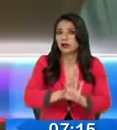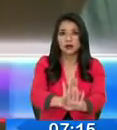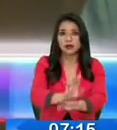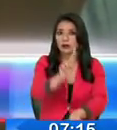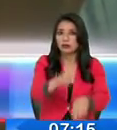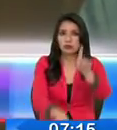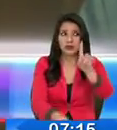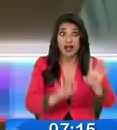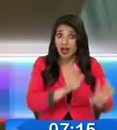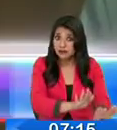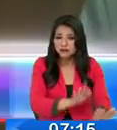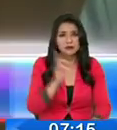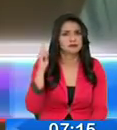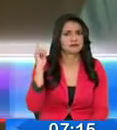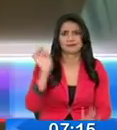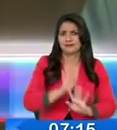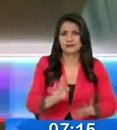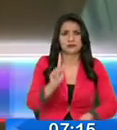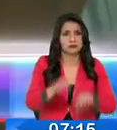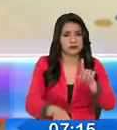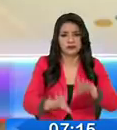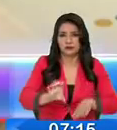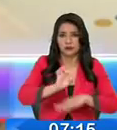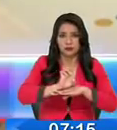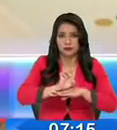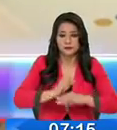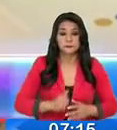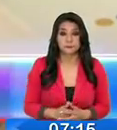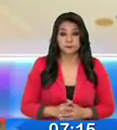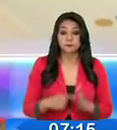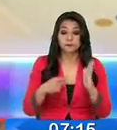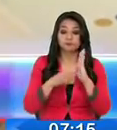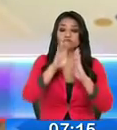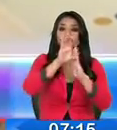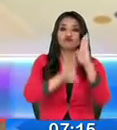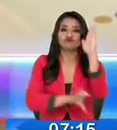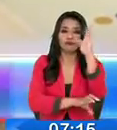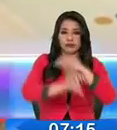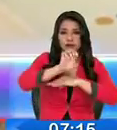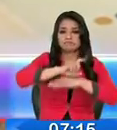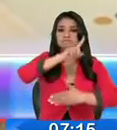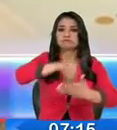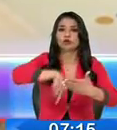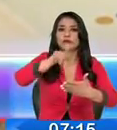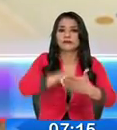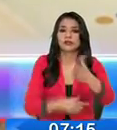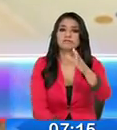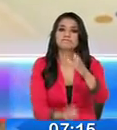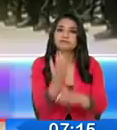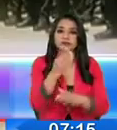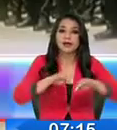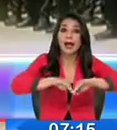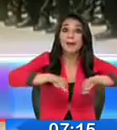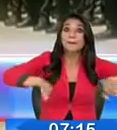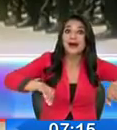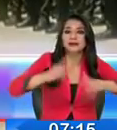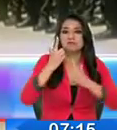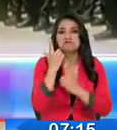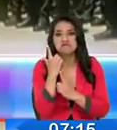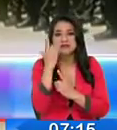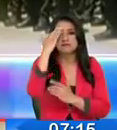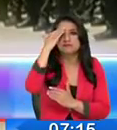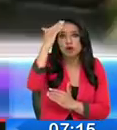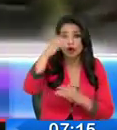una barbaridad como esa se lleve adelante en nuestro país. La Constitución del Ecuador prohíbe la creación de cuerpos paramilitares o fuerzas ajenas a la